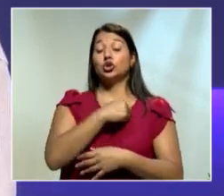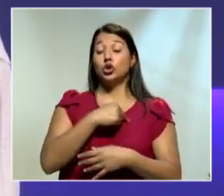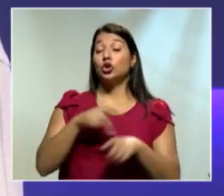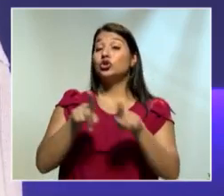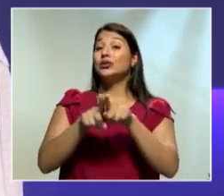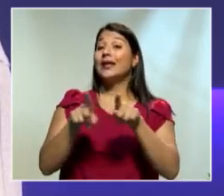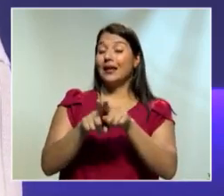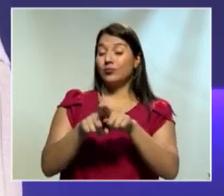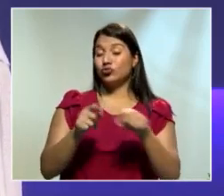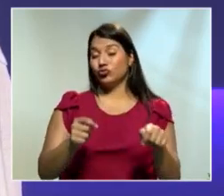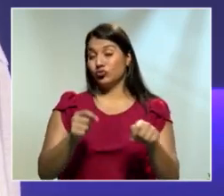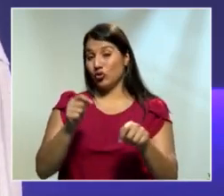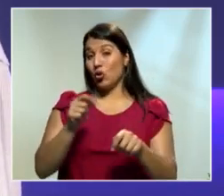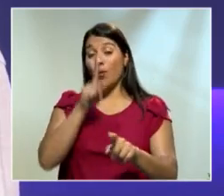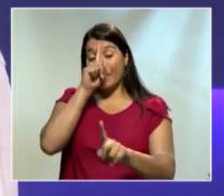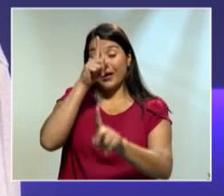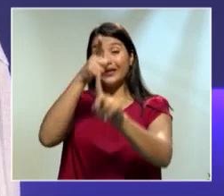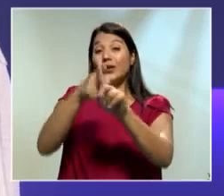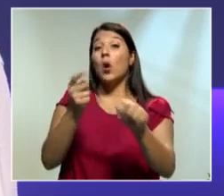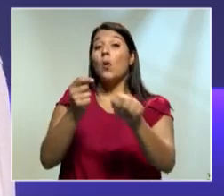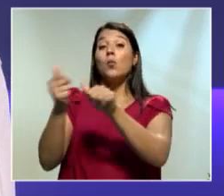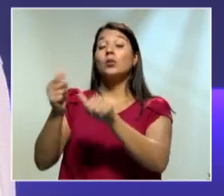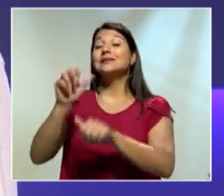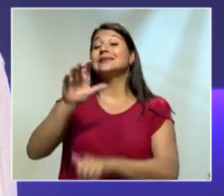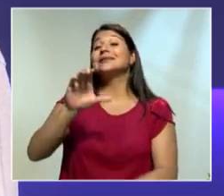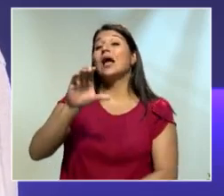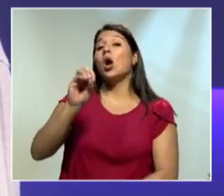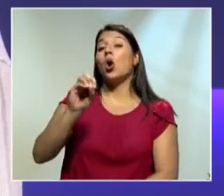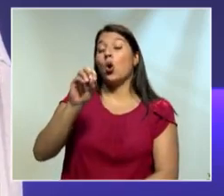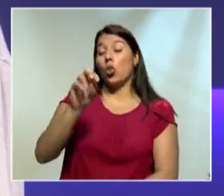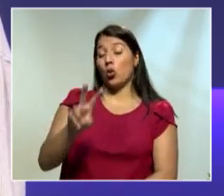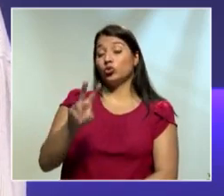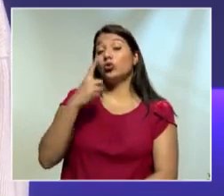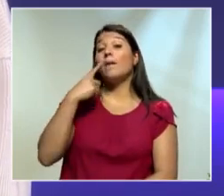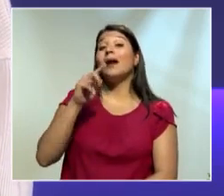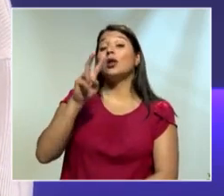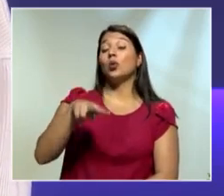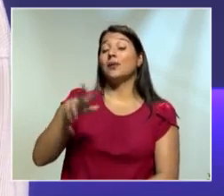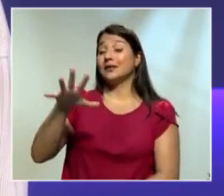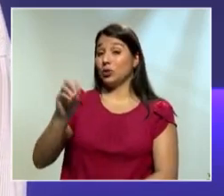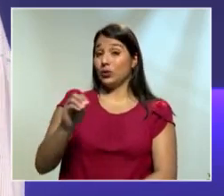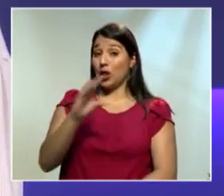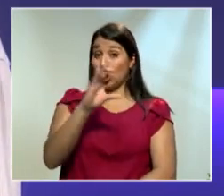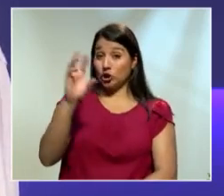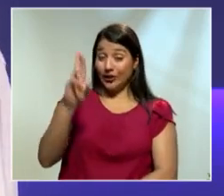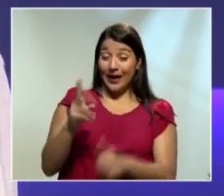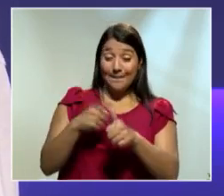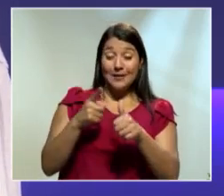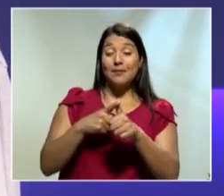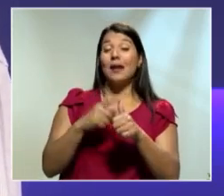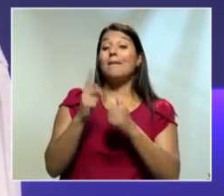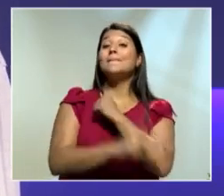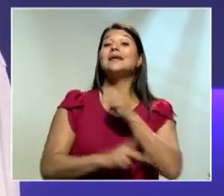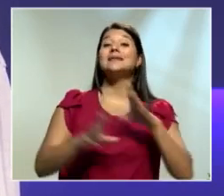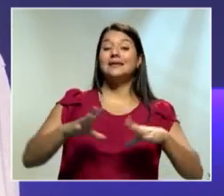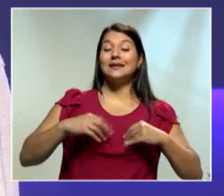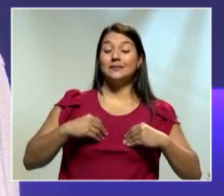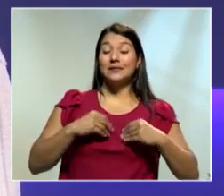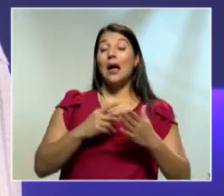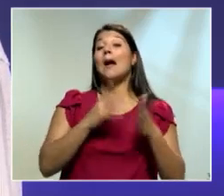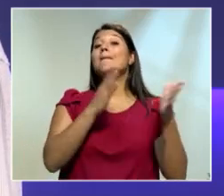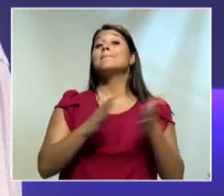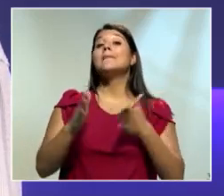de descarbonización para el 2050. Costa Rica es de los primeros países que adopta un plan de descarbonización. Y ha sido sumamente